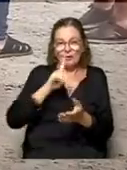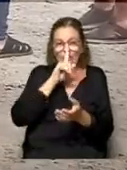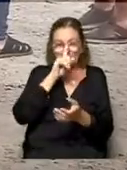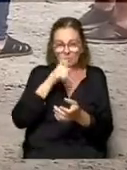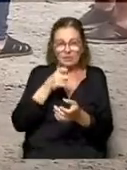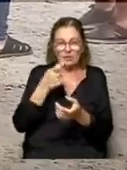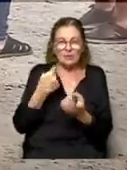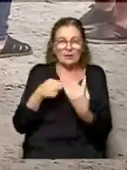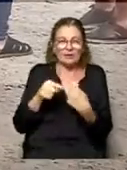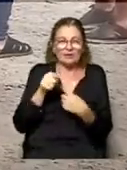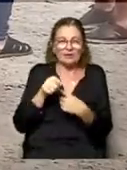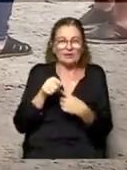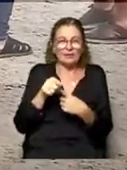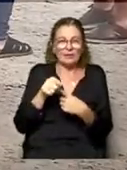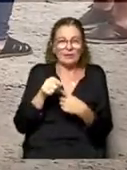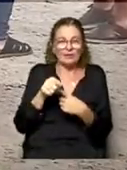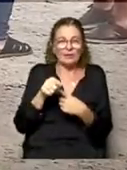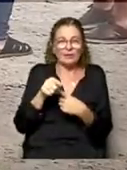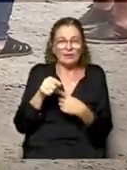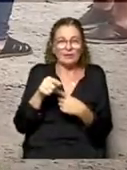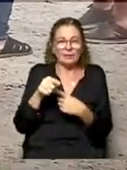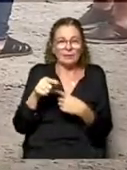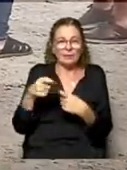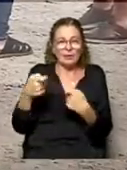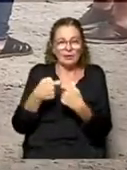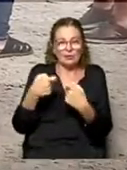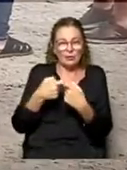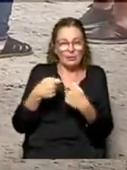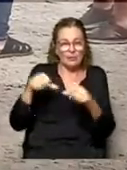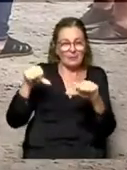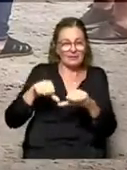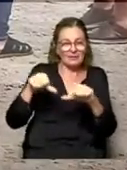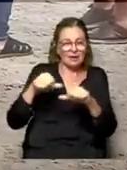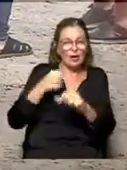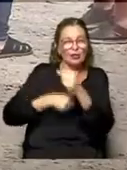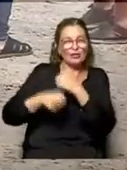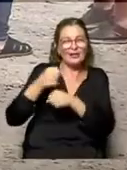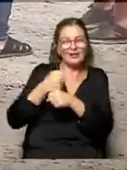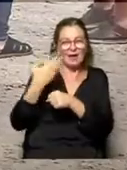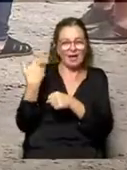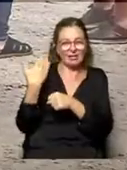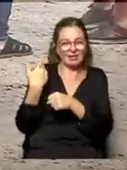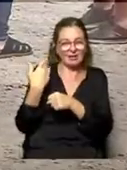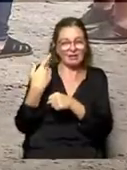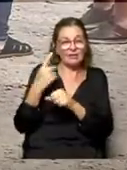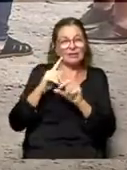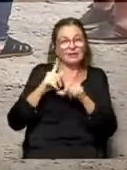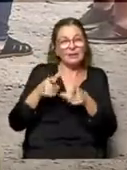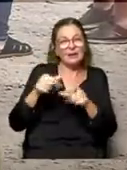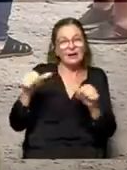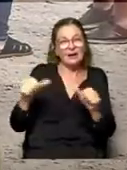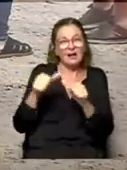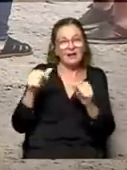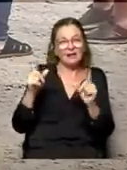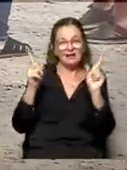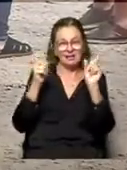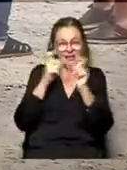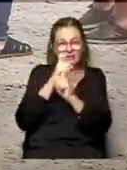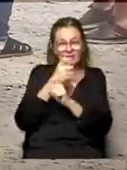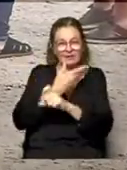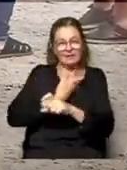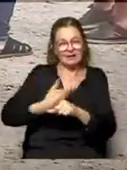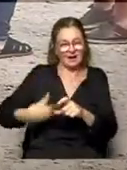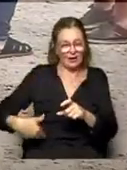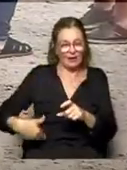He sido coaliciones fallidas en los periodos anteriores, lo que también genera dificultades en la